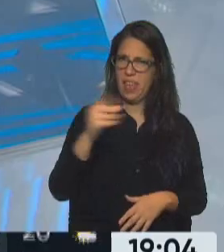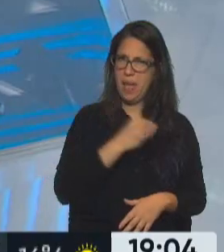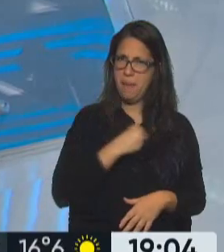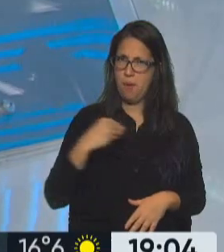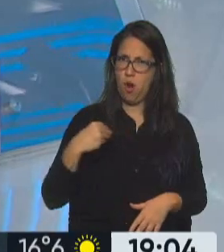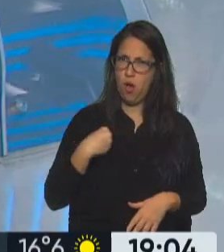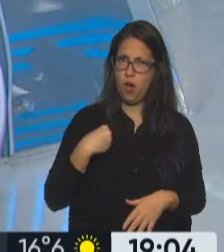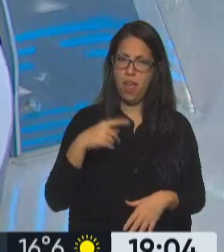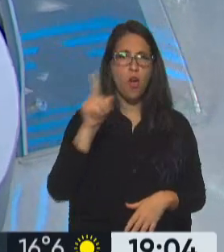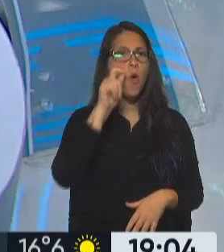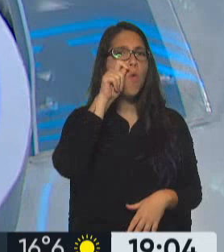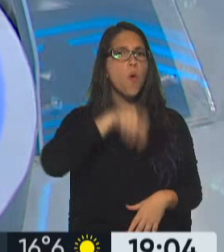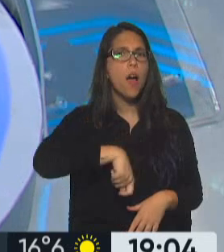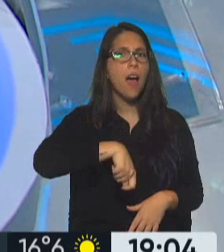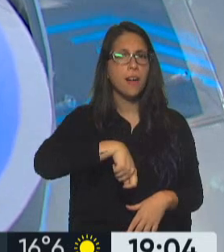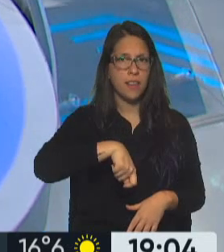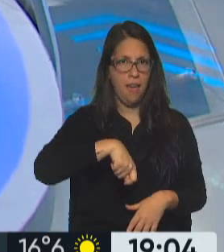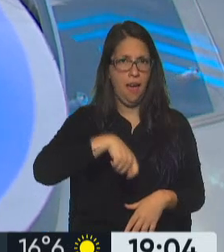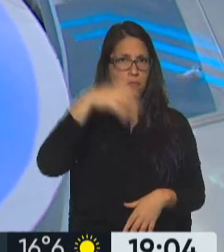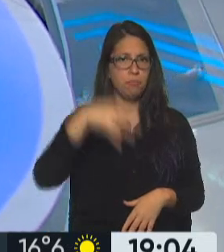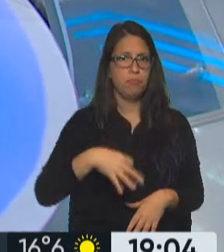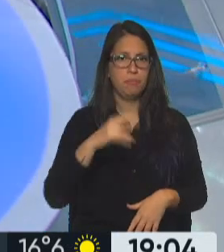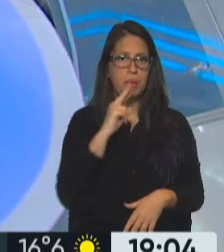polaco ucranianos vallesco